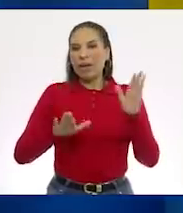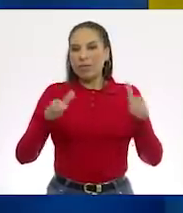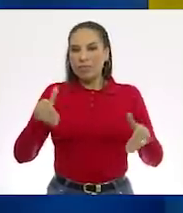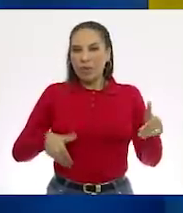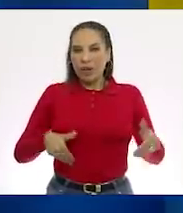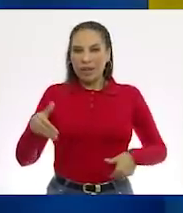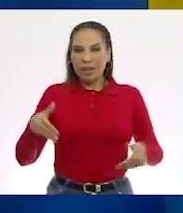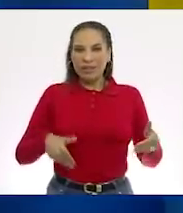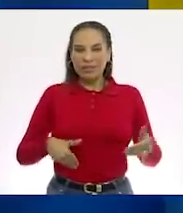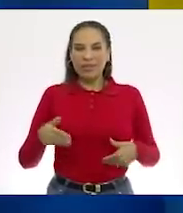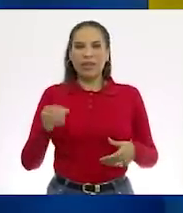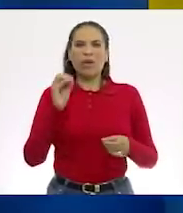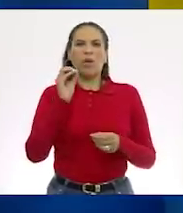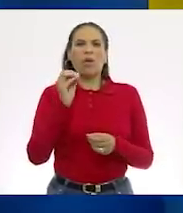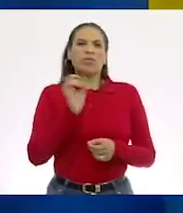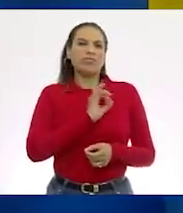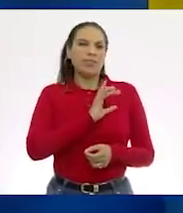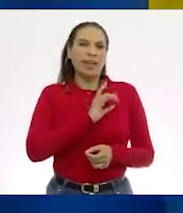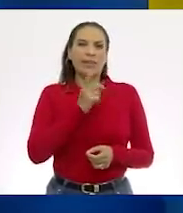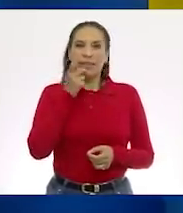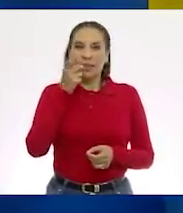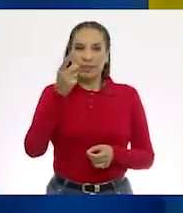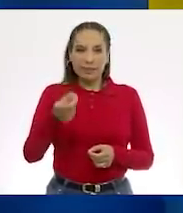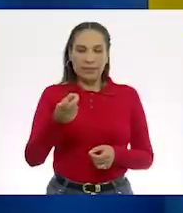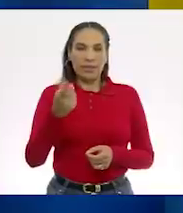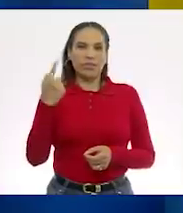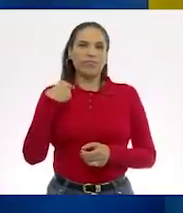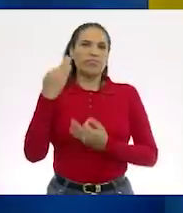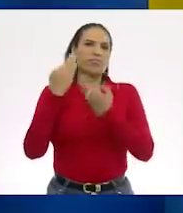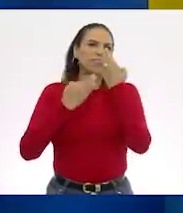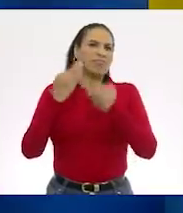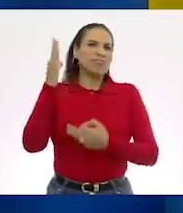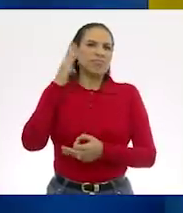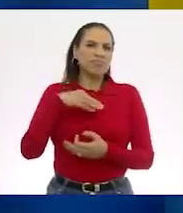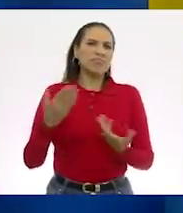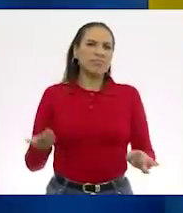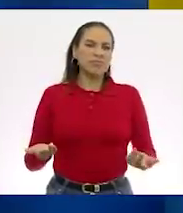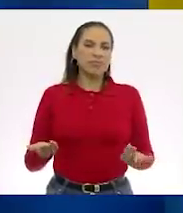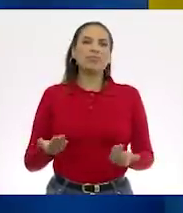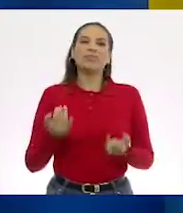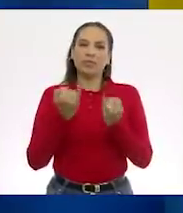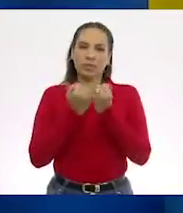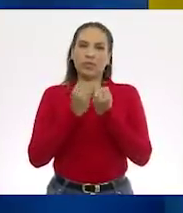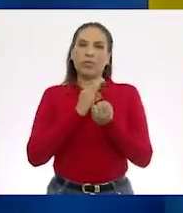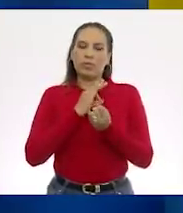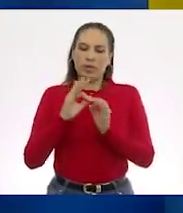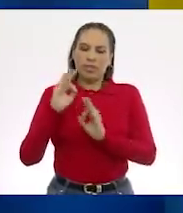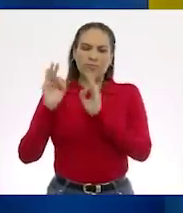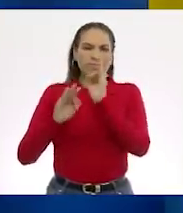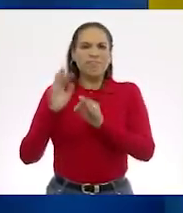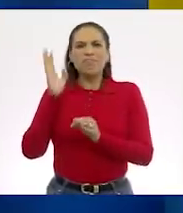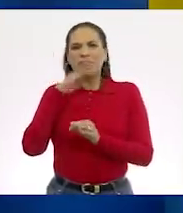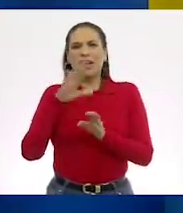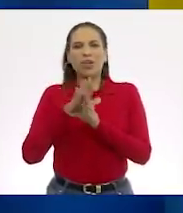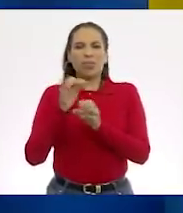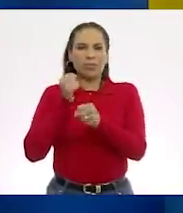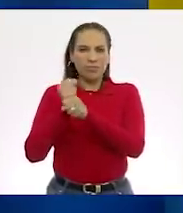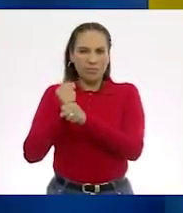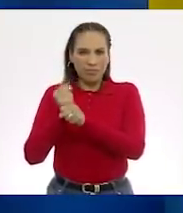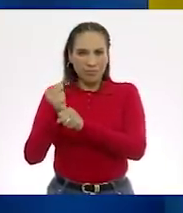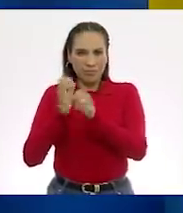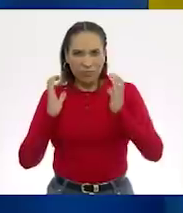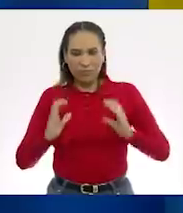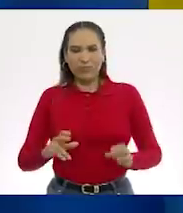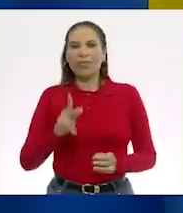molesta o nos da miedo decir que nos está tratando mal, también se puede maltratar de una manera física o